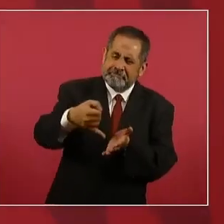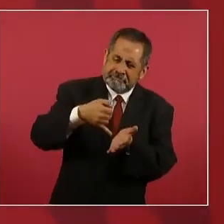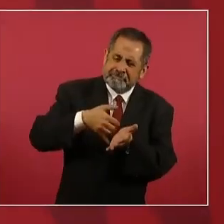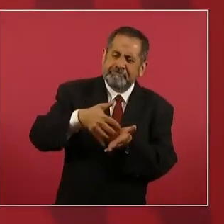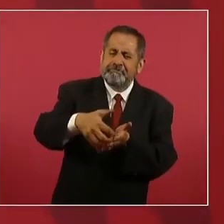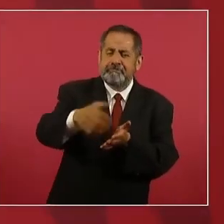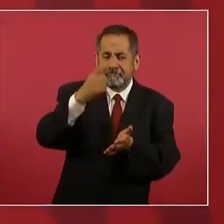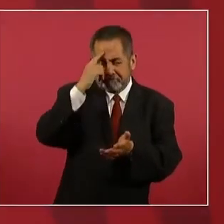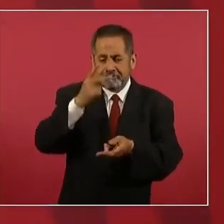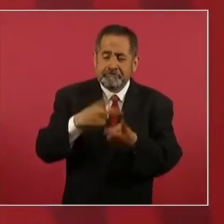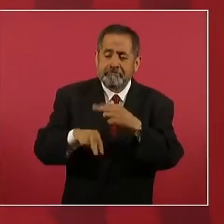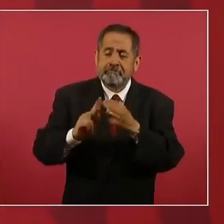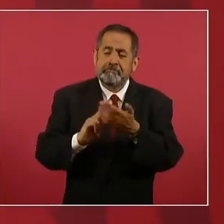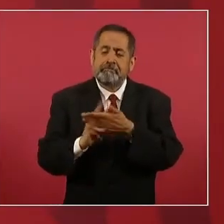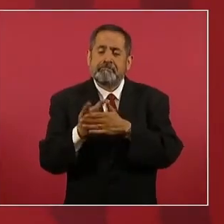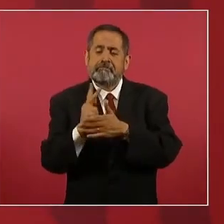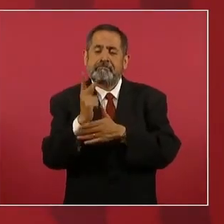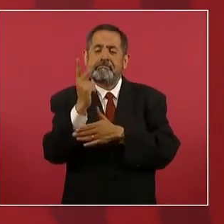No, esto